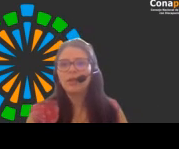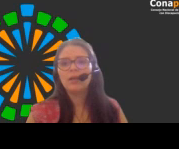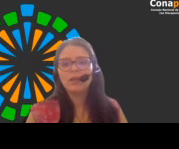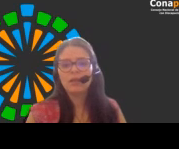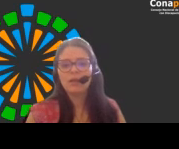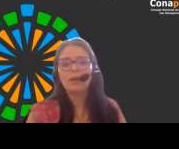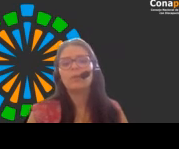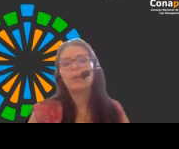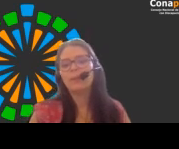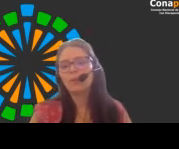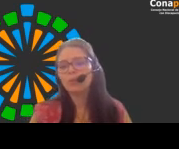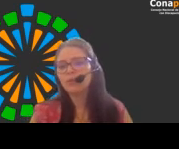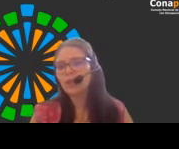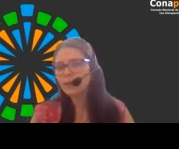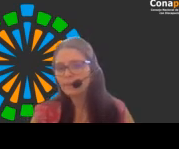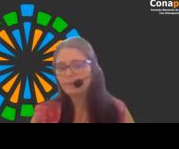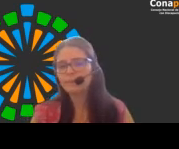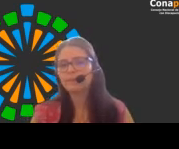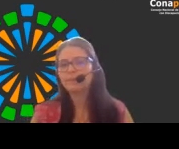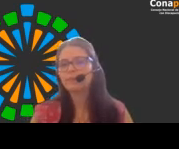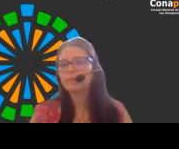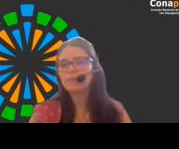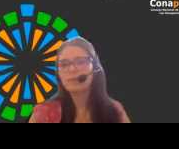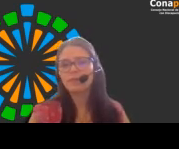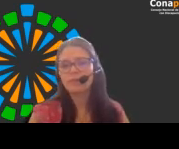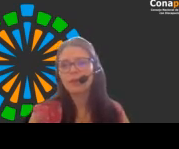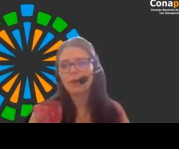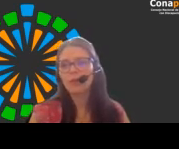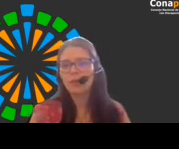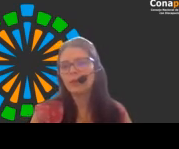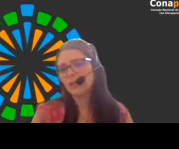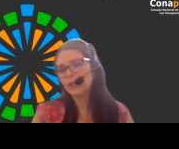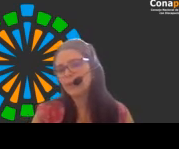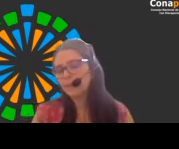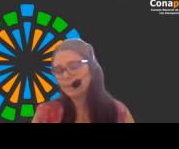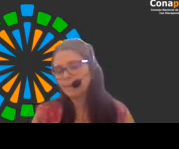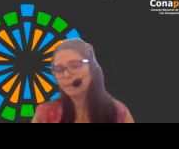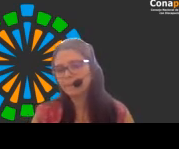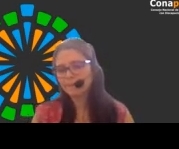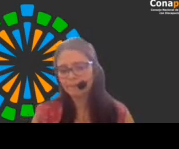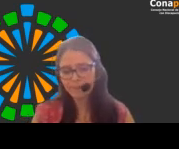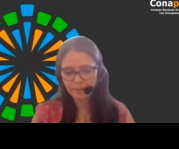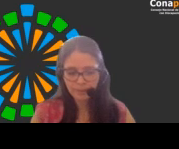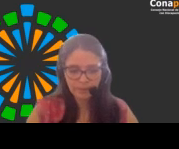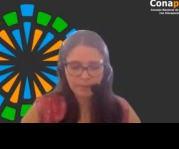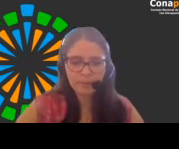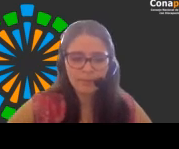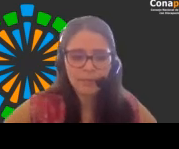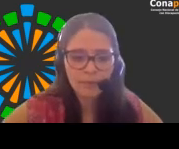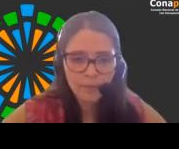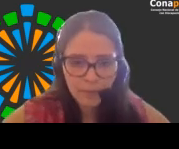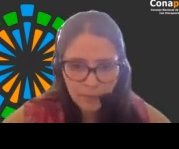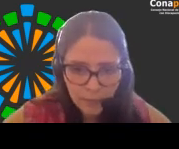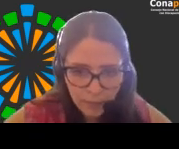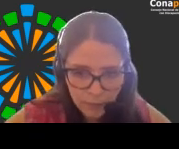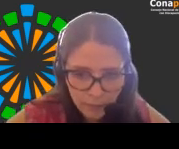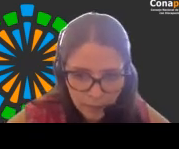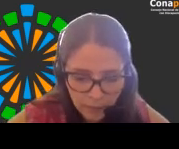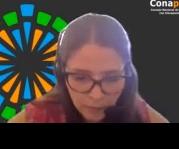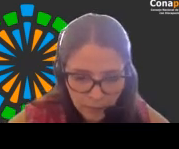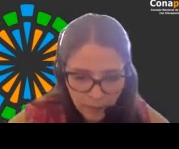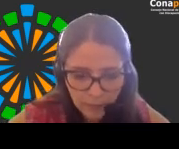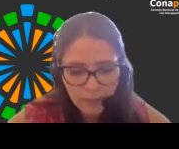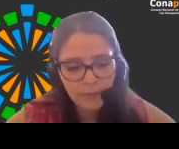para ver si hay alguna pregunta algún comentario sí Sharon tenemos una consulta de